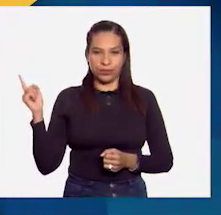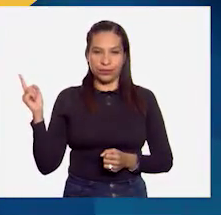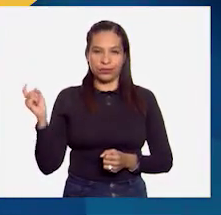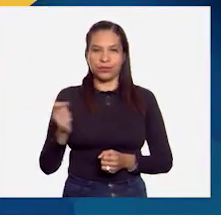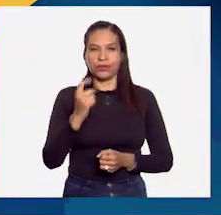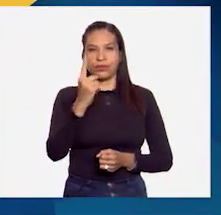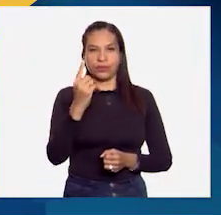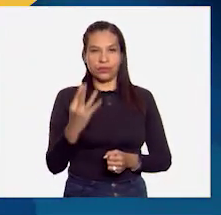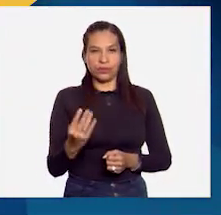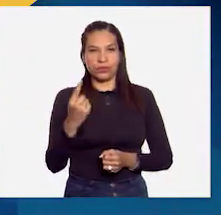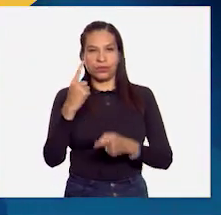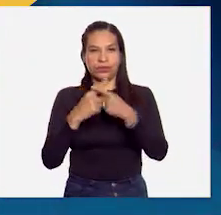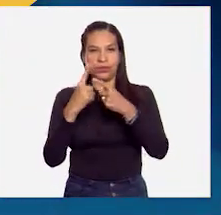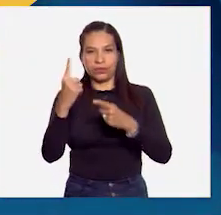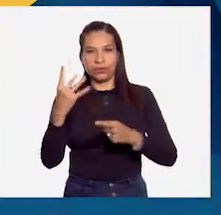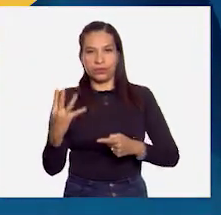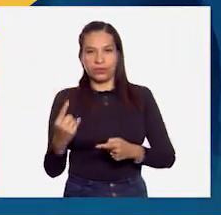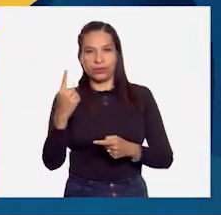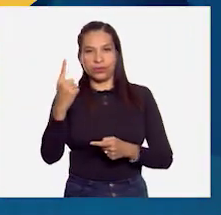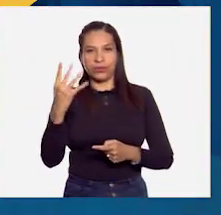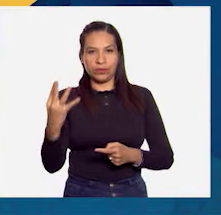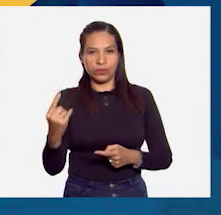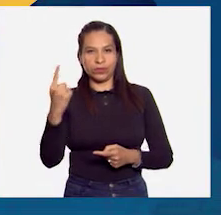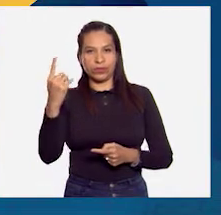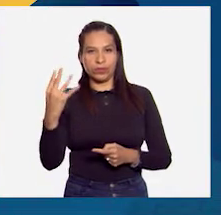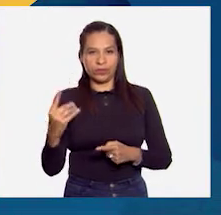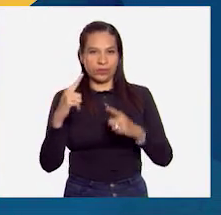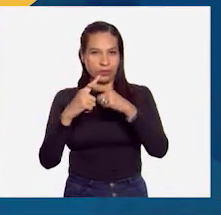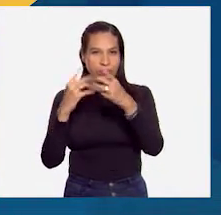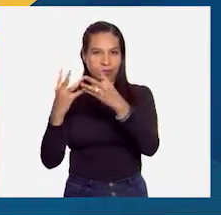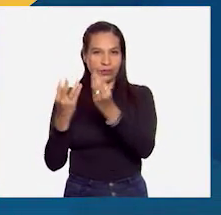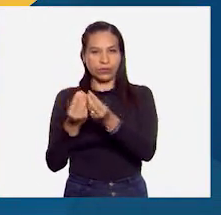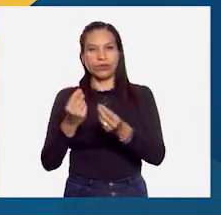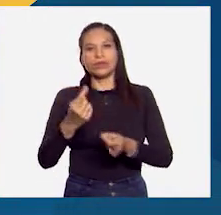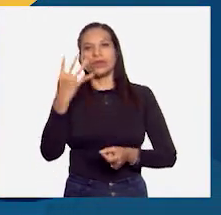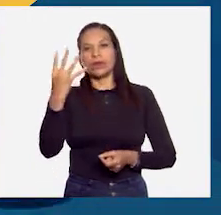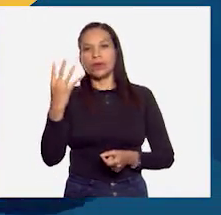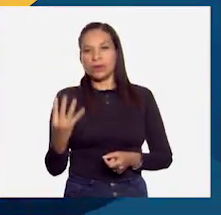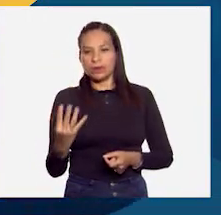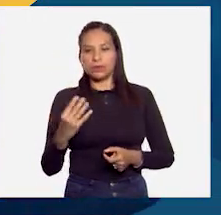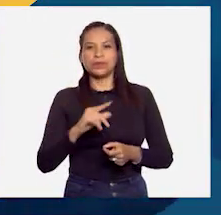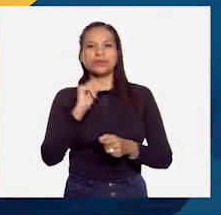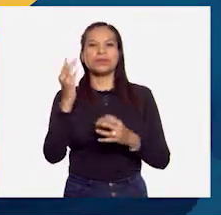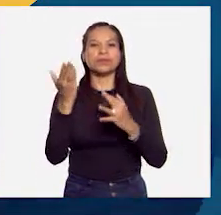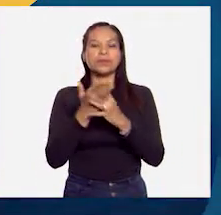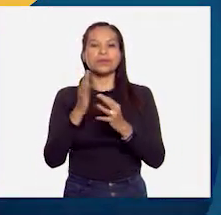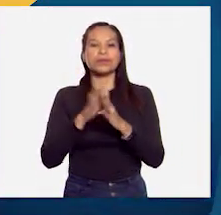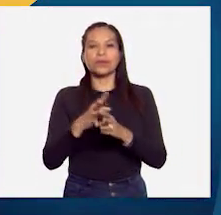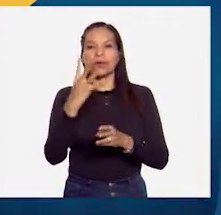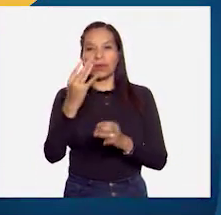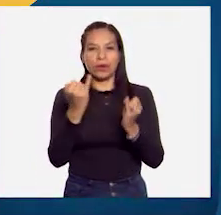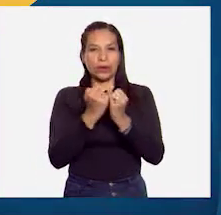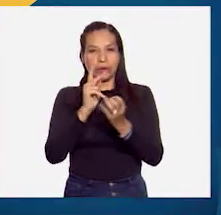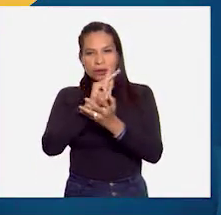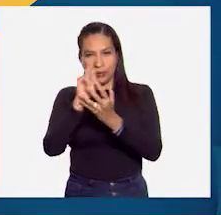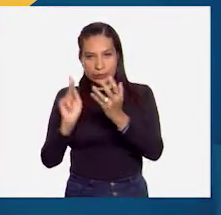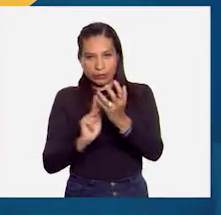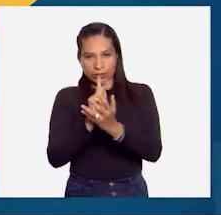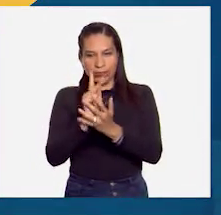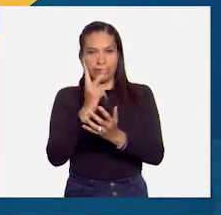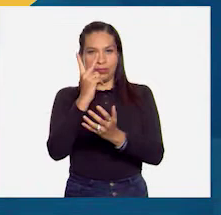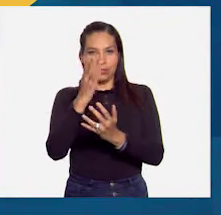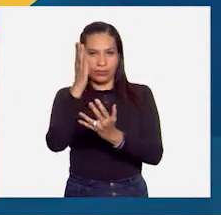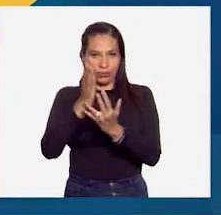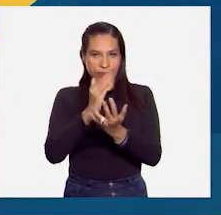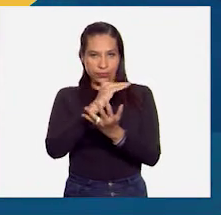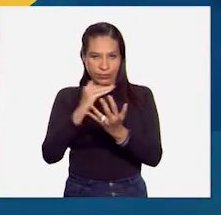Un cuarto más un cuarto más un cuarto más un cuarto son cuatro cuartos. Y lo divido en cuatro partes iguales con dos